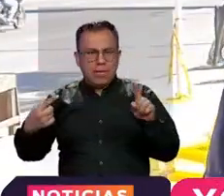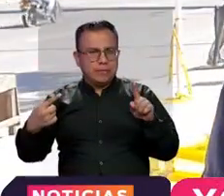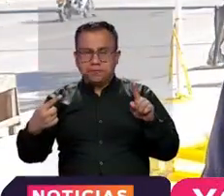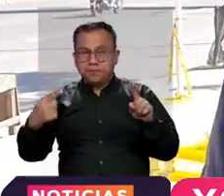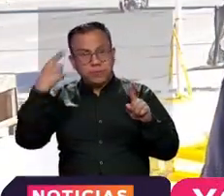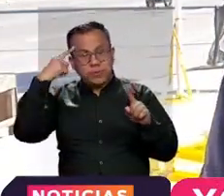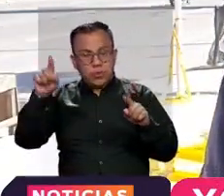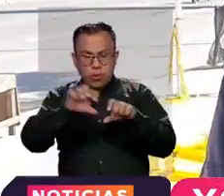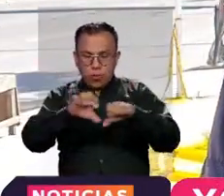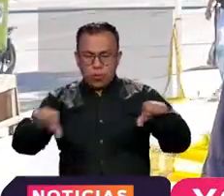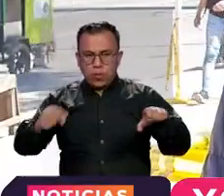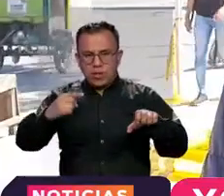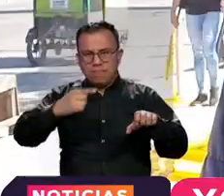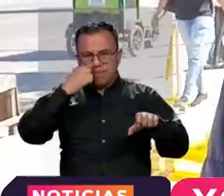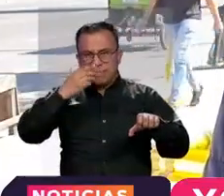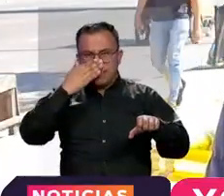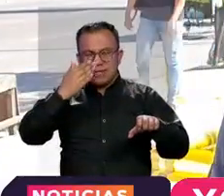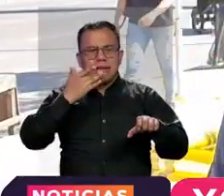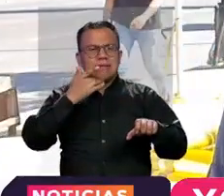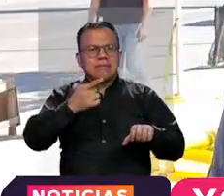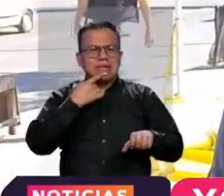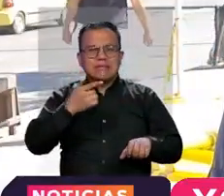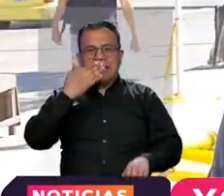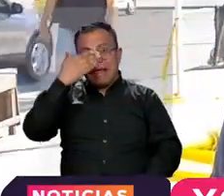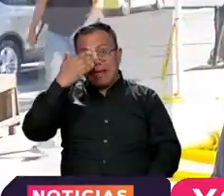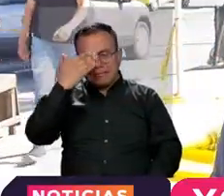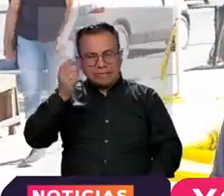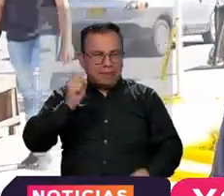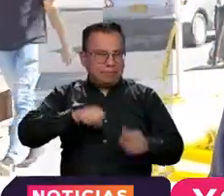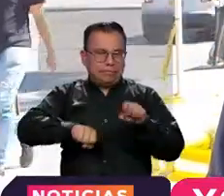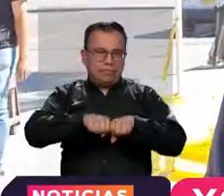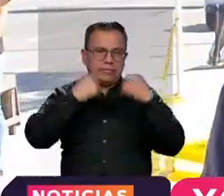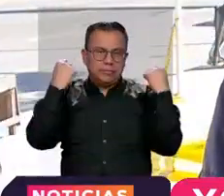se rompió un tubo madre que dicen ellos del gas,